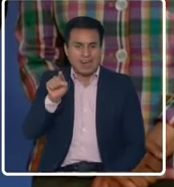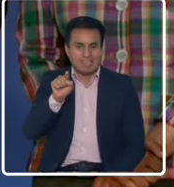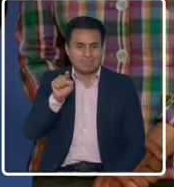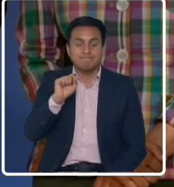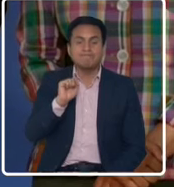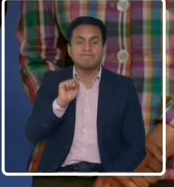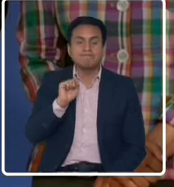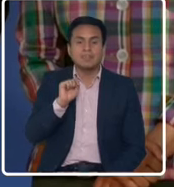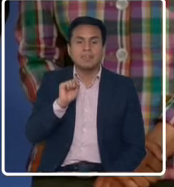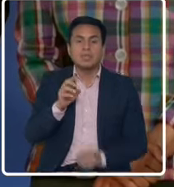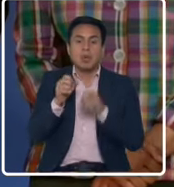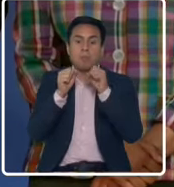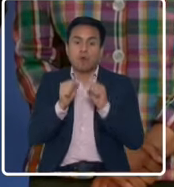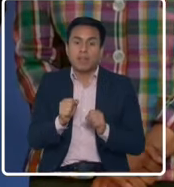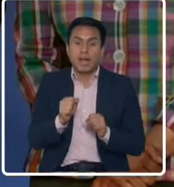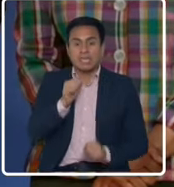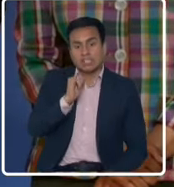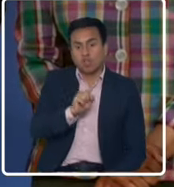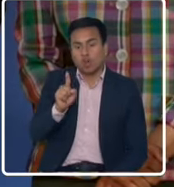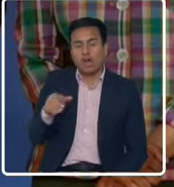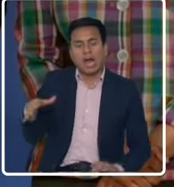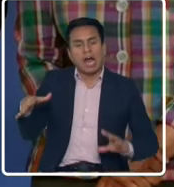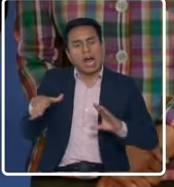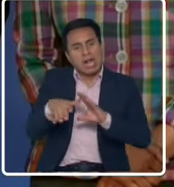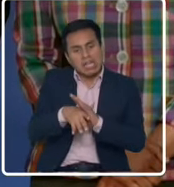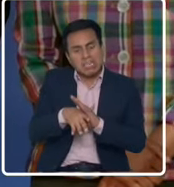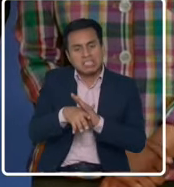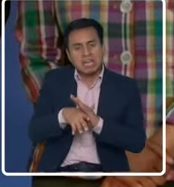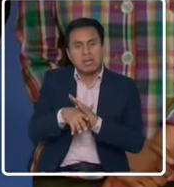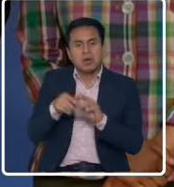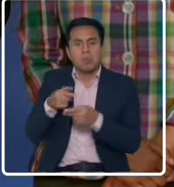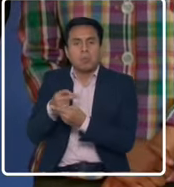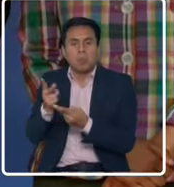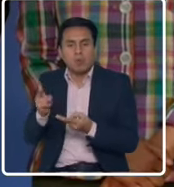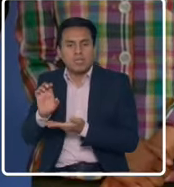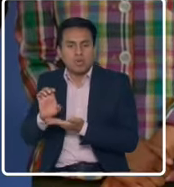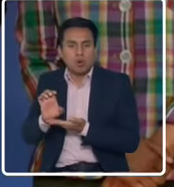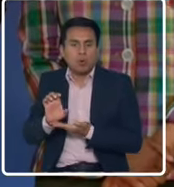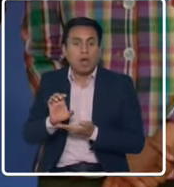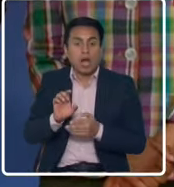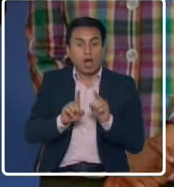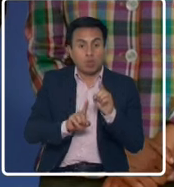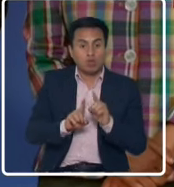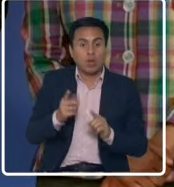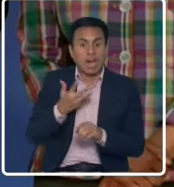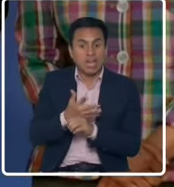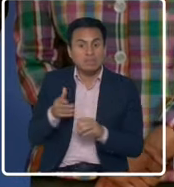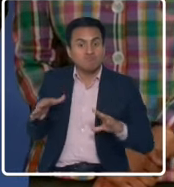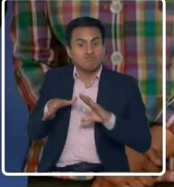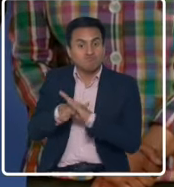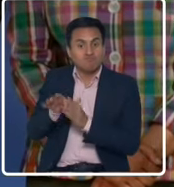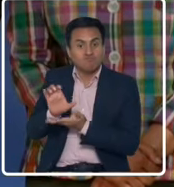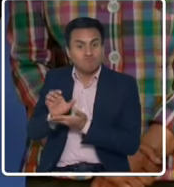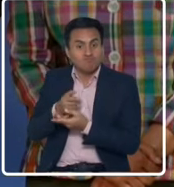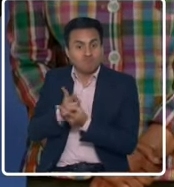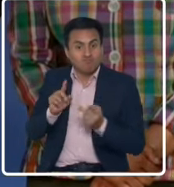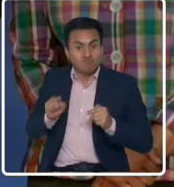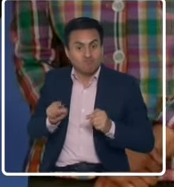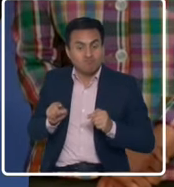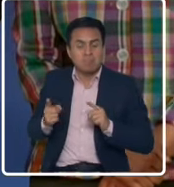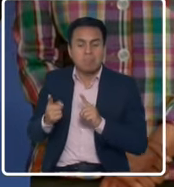donde podrá haber o no Alianza con el sector público Y por supuesto en los casos que exista es Alianza con el sector público la